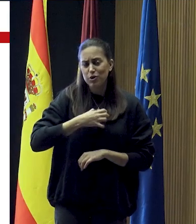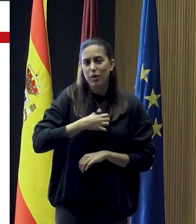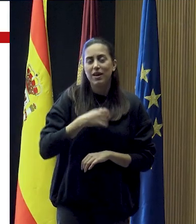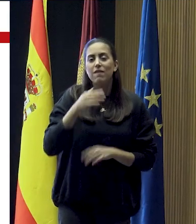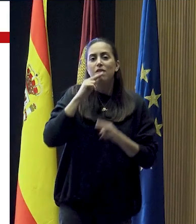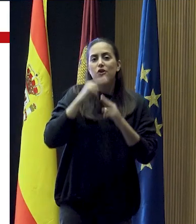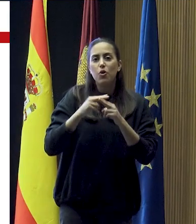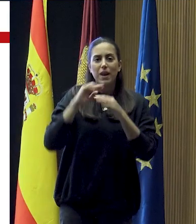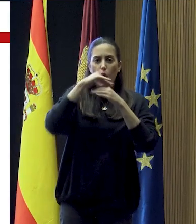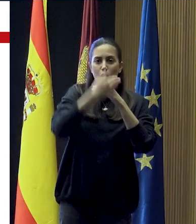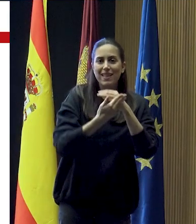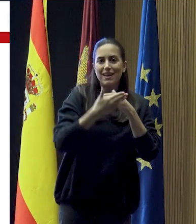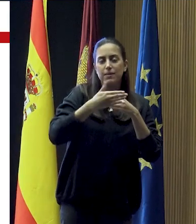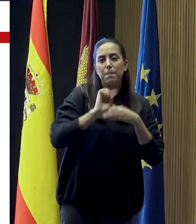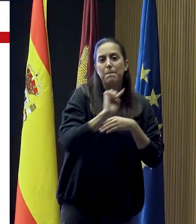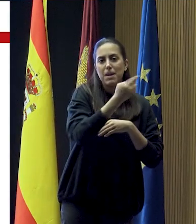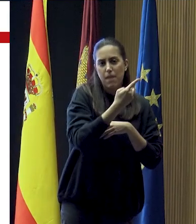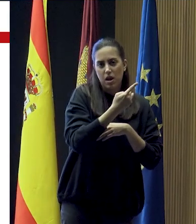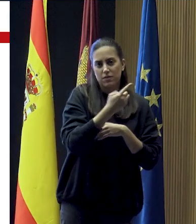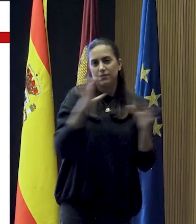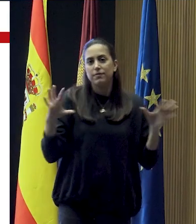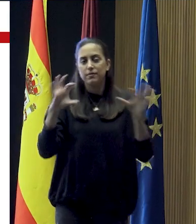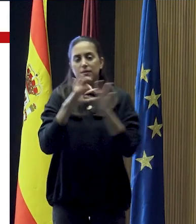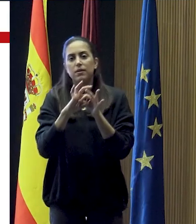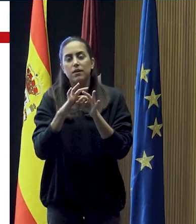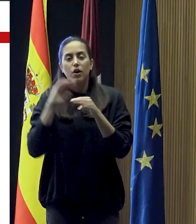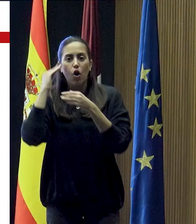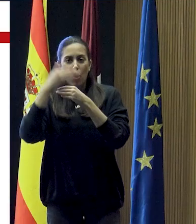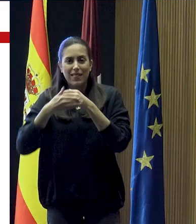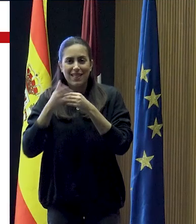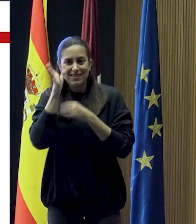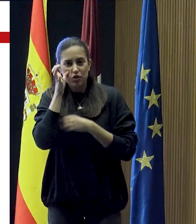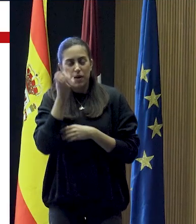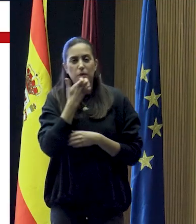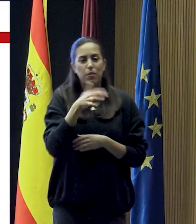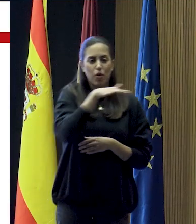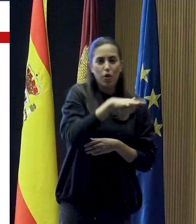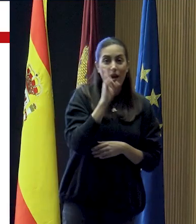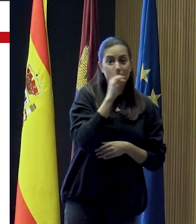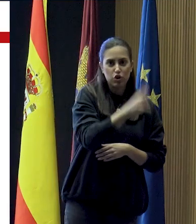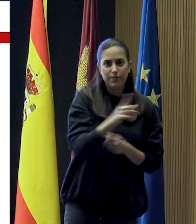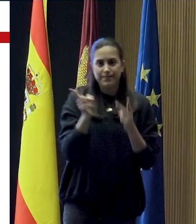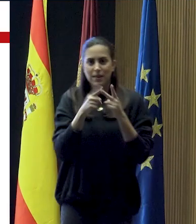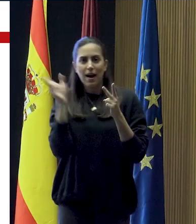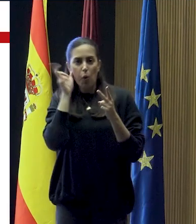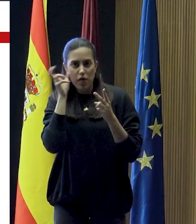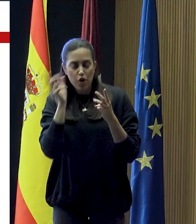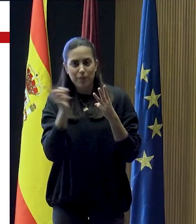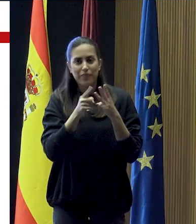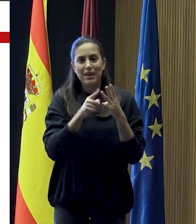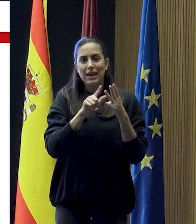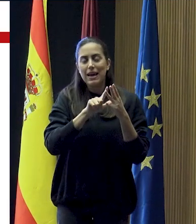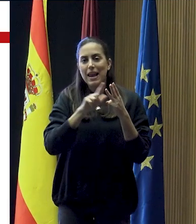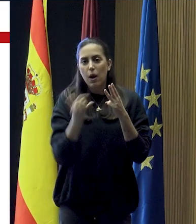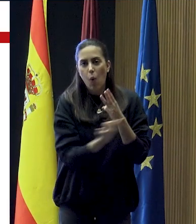están relacionadas con memorias sensoriales. Tenemos una región para la visión, otra región para la audición, otra región para el